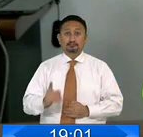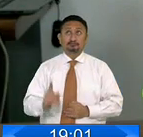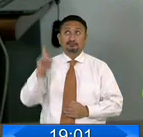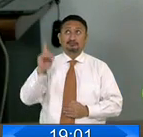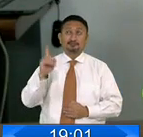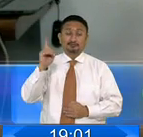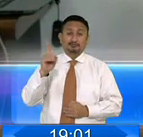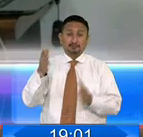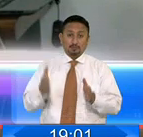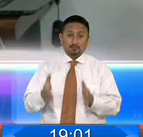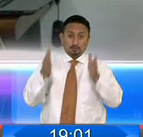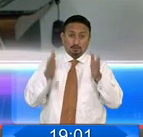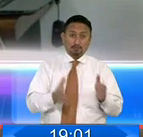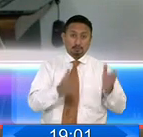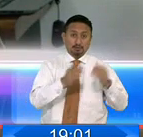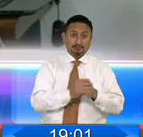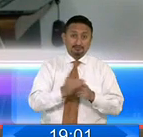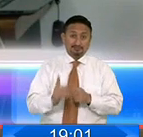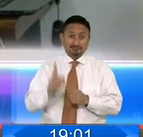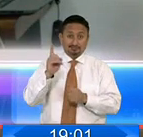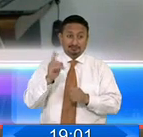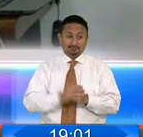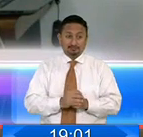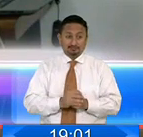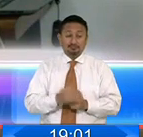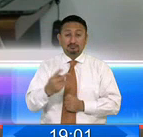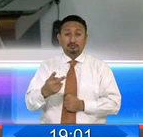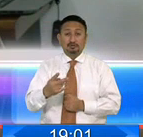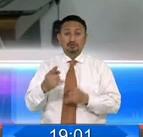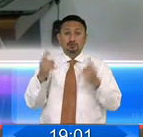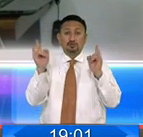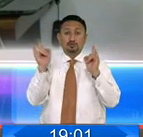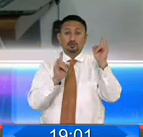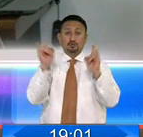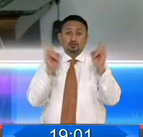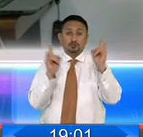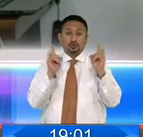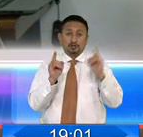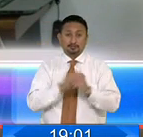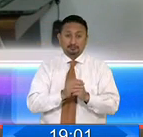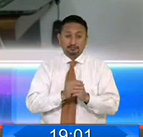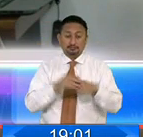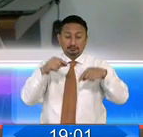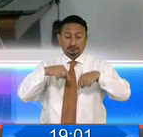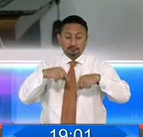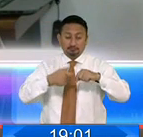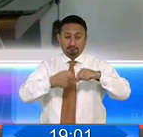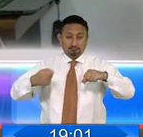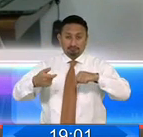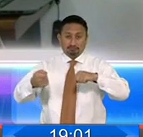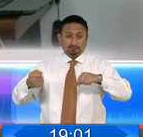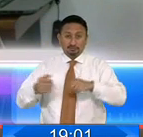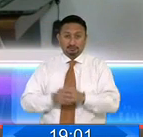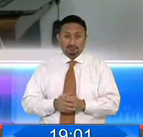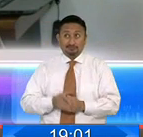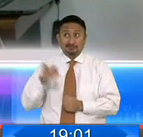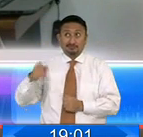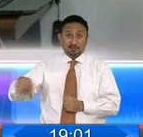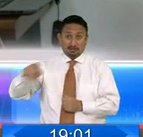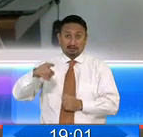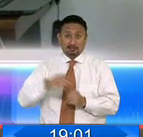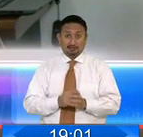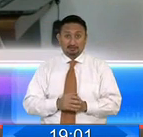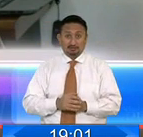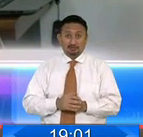de cada uno de los pabellones encontramos dos routers de los cuales tenemos que sacar en virtud de que por allí donde se